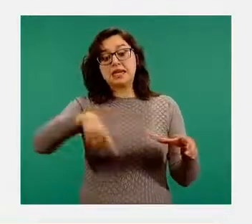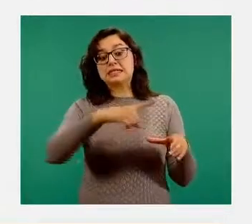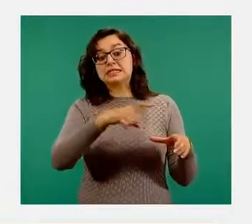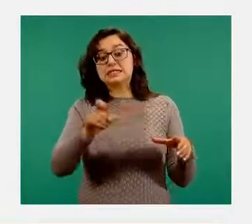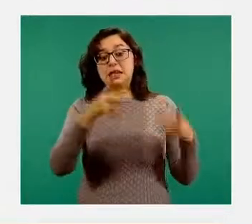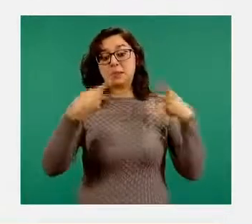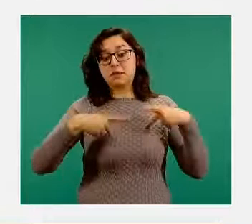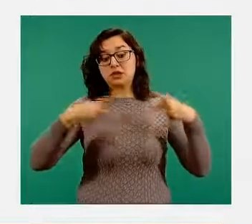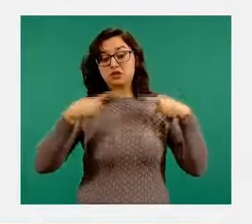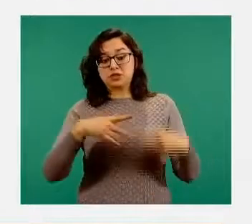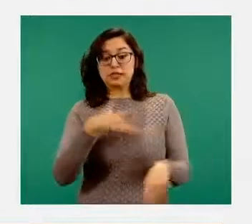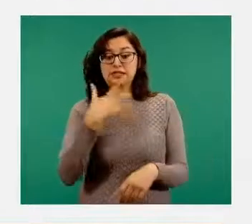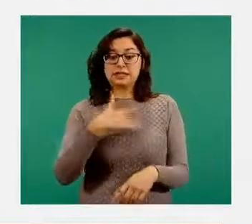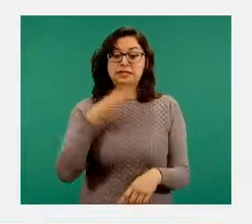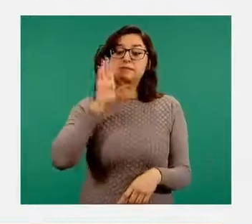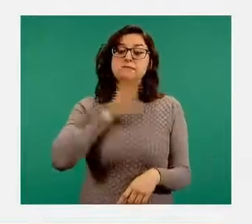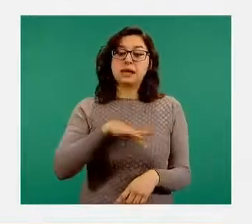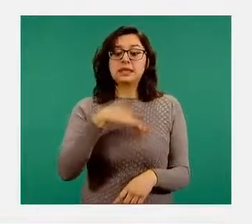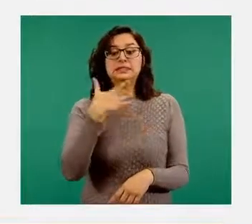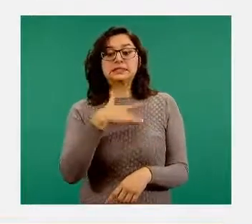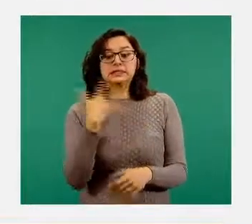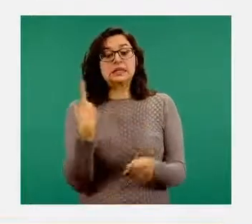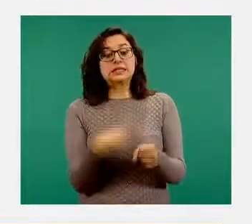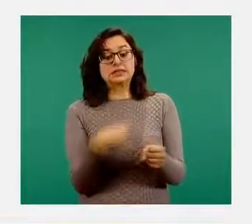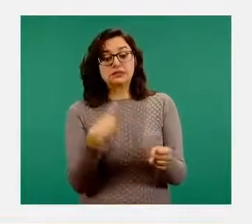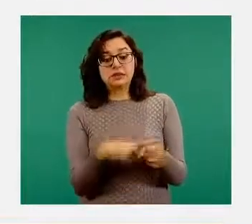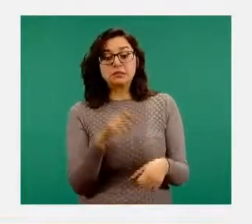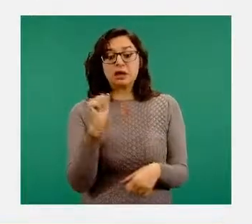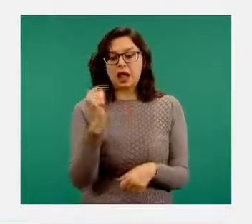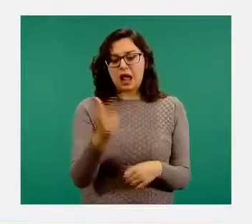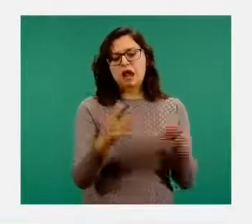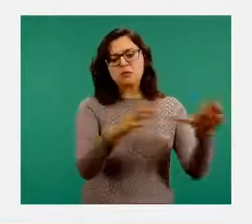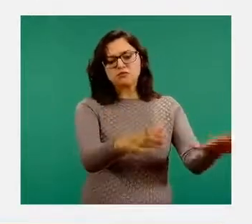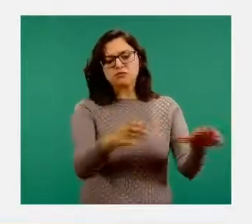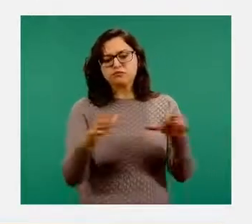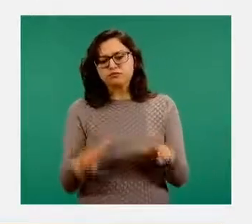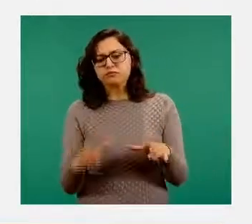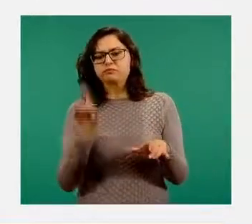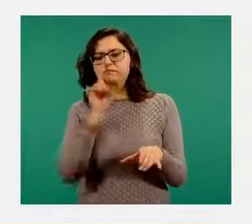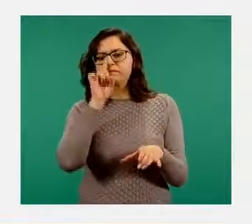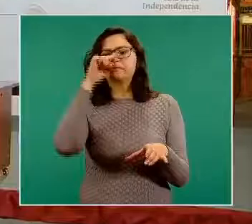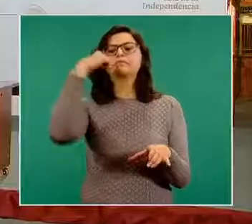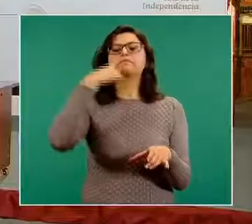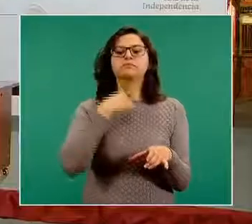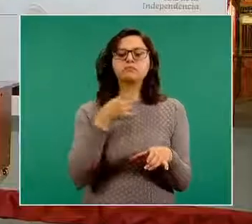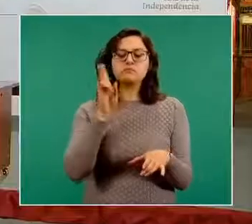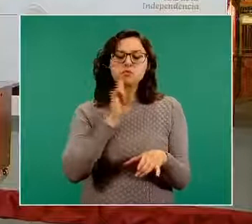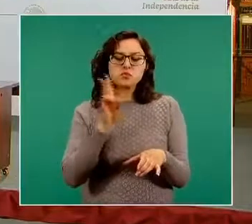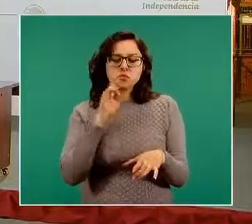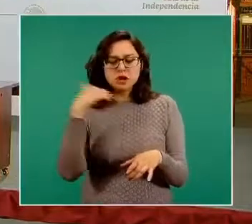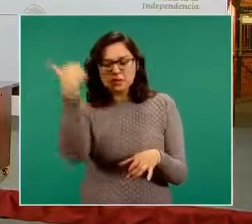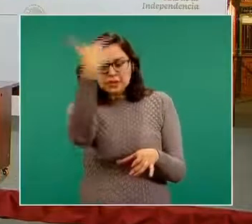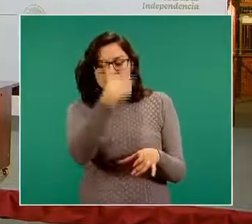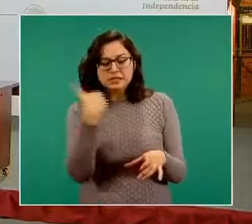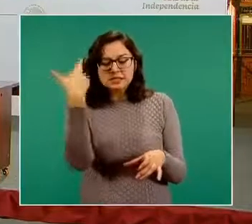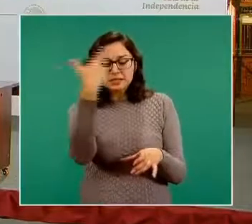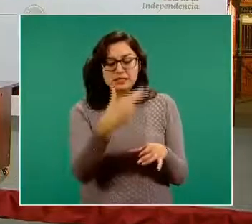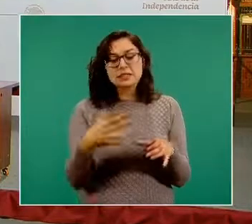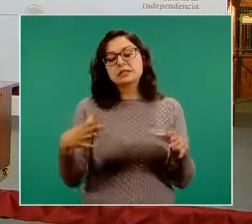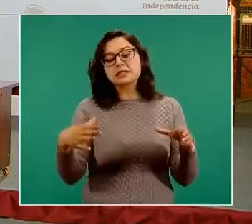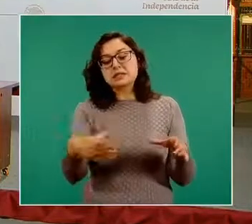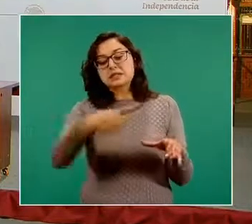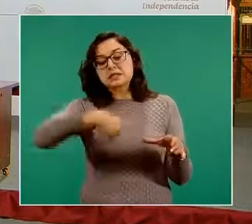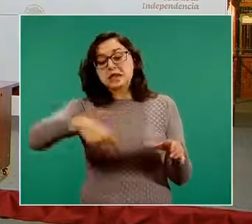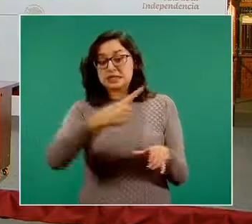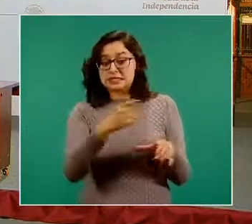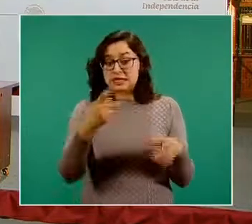se estudian porque presentan signos y síntomas que son compatibles con COVID-19, de esas 100